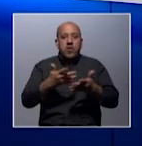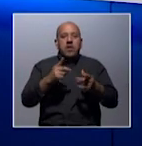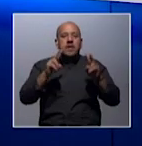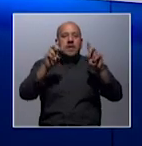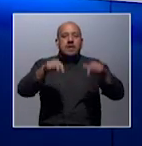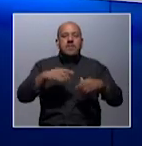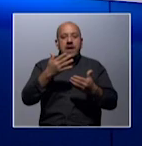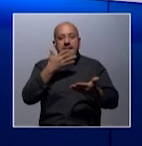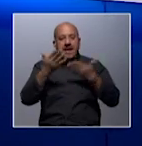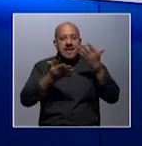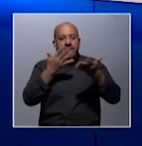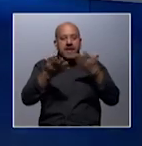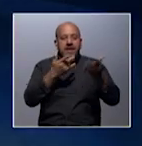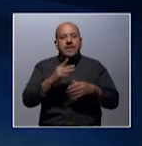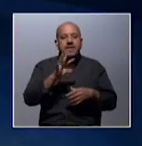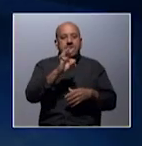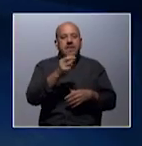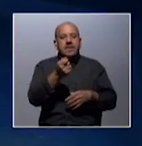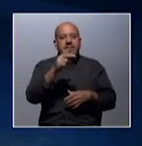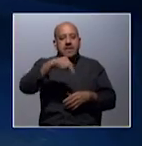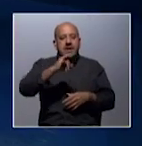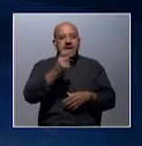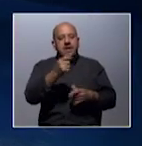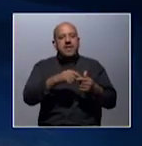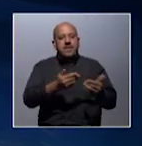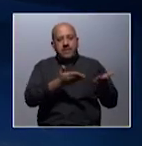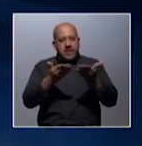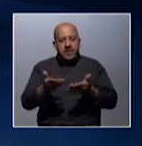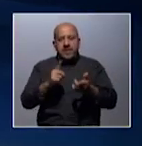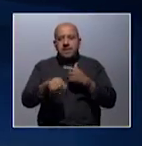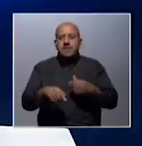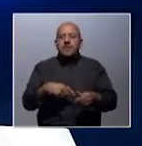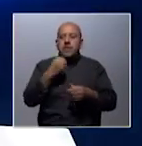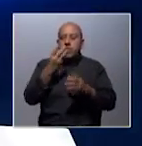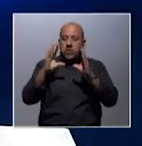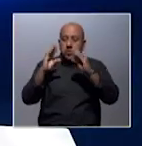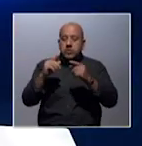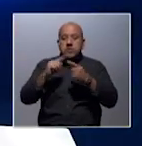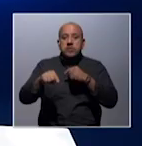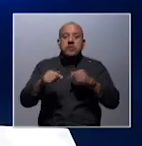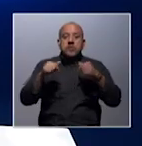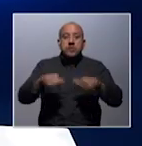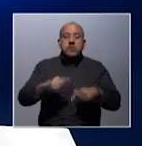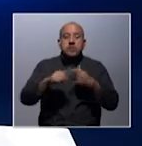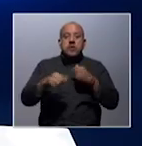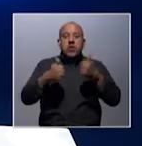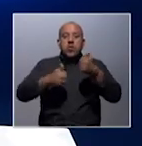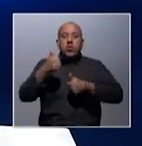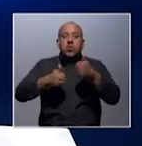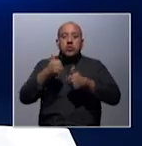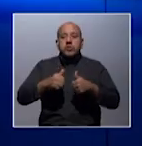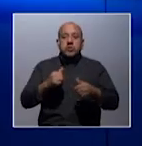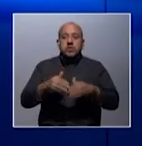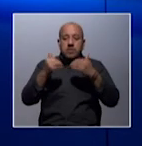columna carnavalera, Tania Tavares. Bienvenida, ¿cómo andás? ¿Cómo andás, Martín? Buenas noches a ustedes en sus hogares. Estamos disfrutando de este concurso oficial que